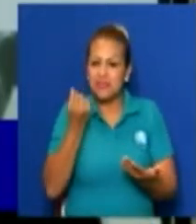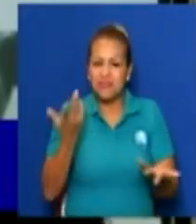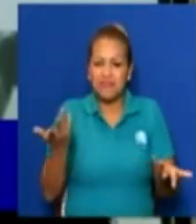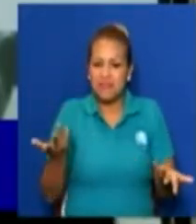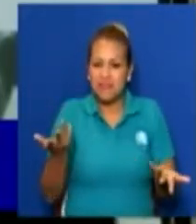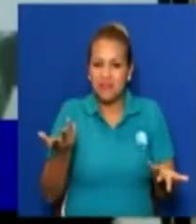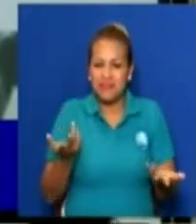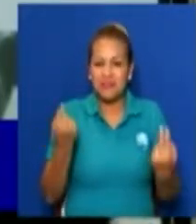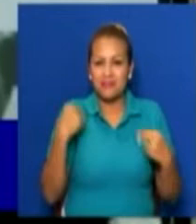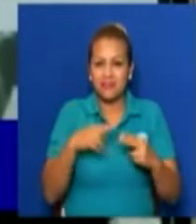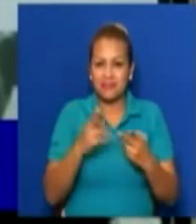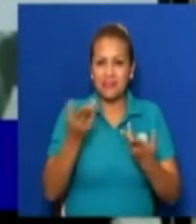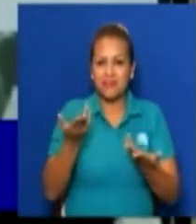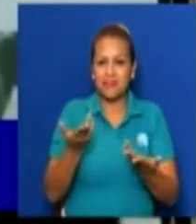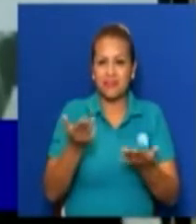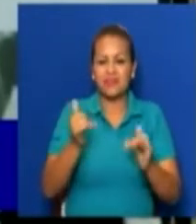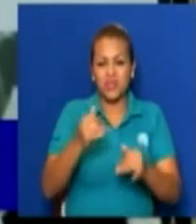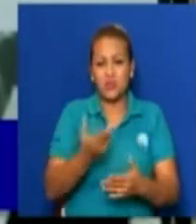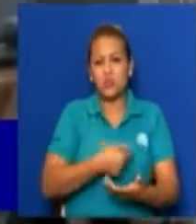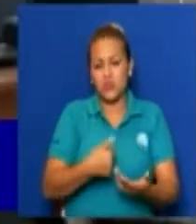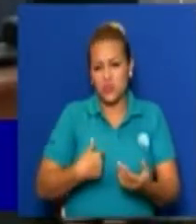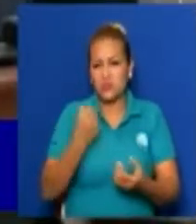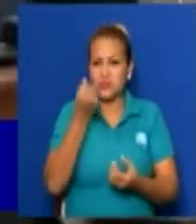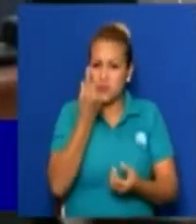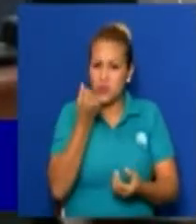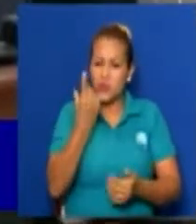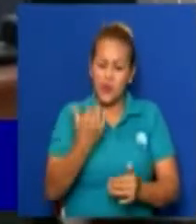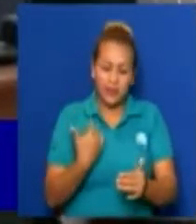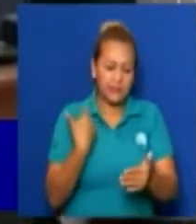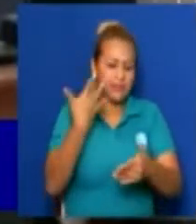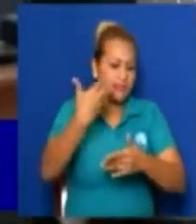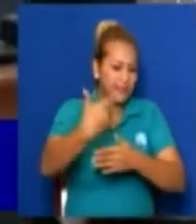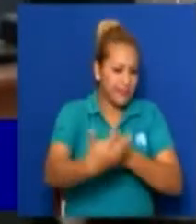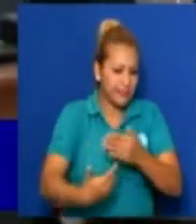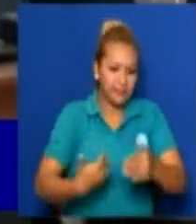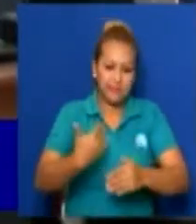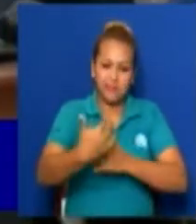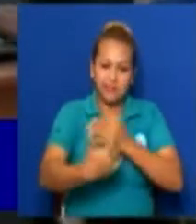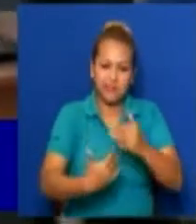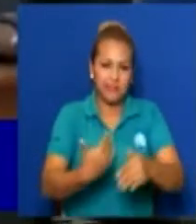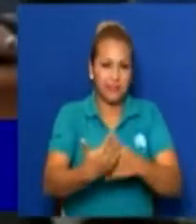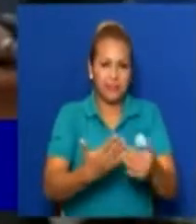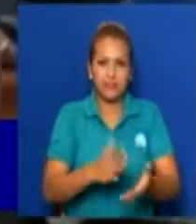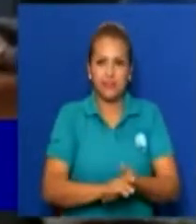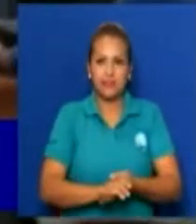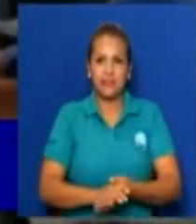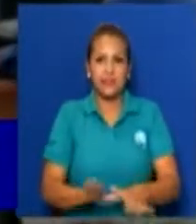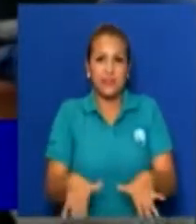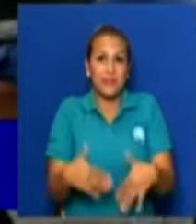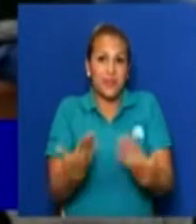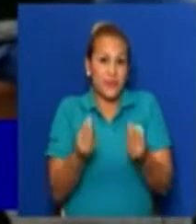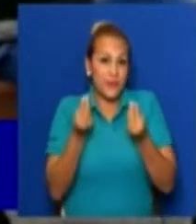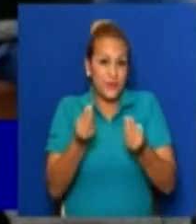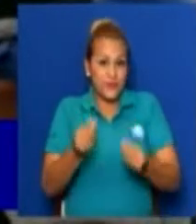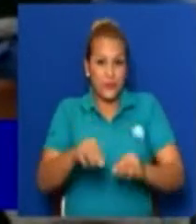del camino. Nos hace falta seguir en esta ruta, nos hace falta seguir avanzando. y con tantas mujeres aquí,